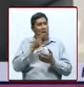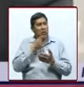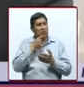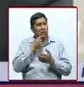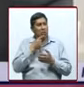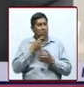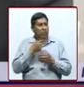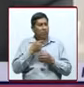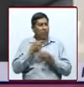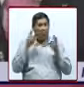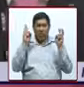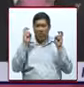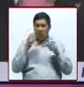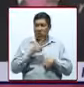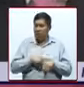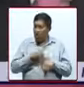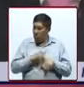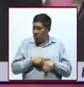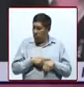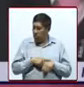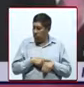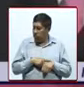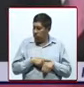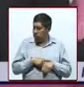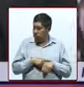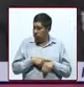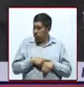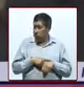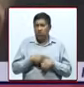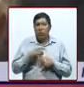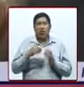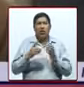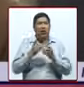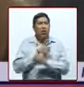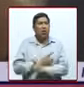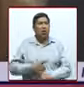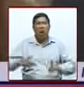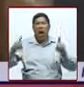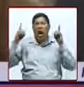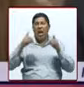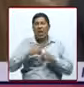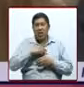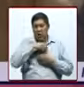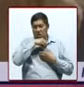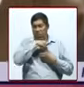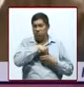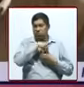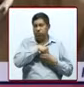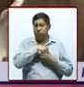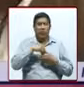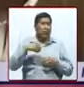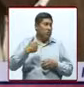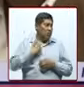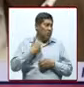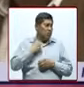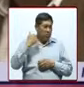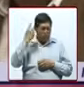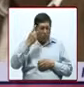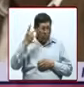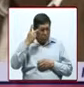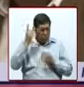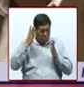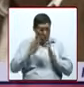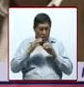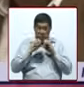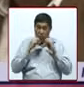a las primarias, al tema de tiempos, al tema de la democracia interna dentro de los partidos, de las organizaciones